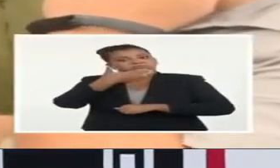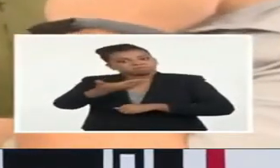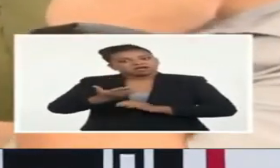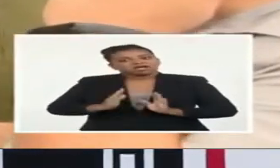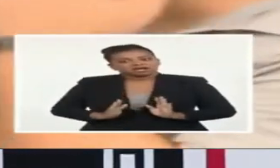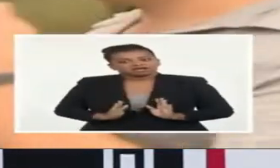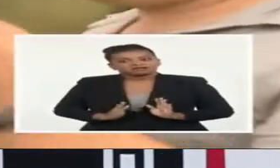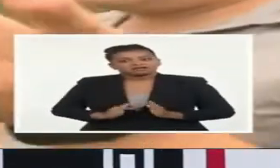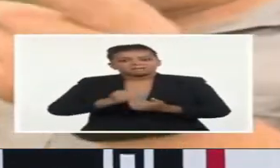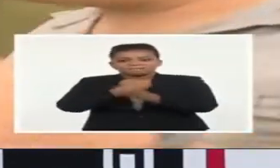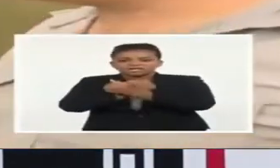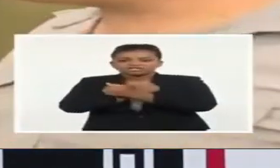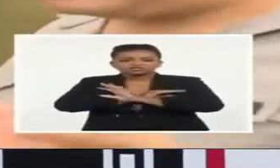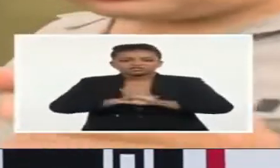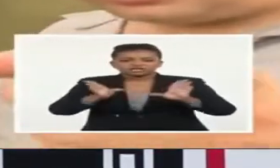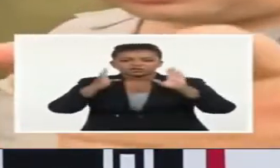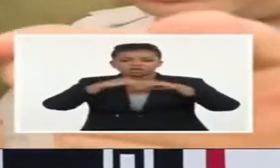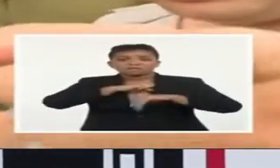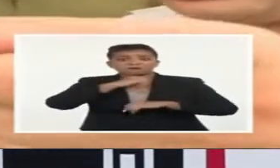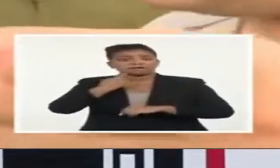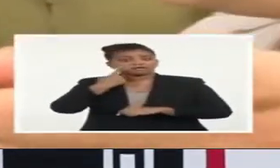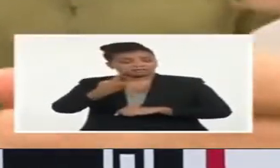de muchas personas.